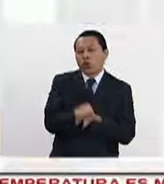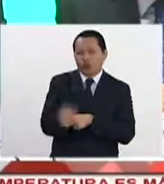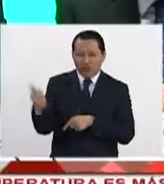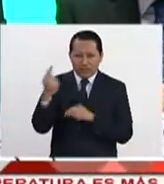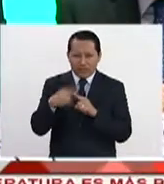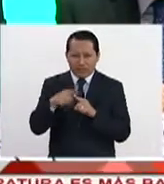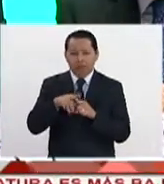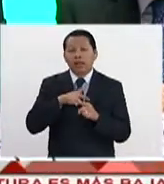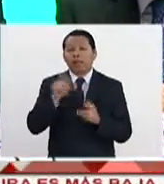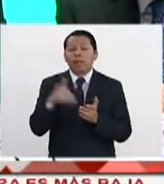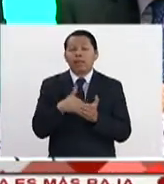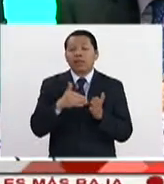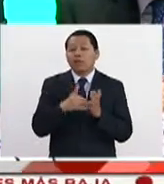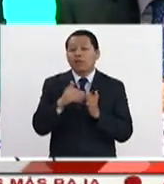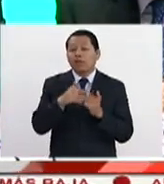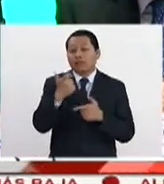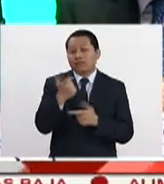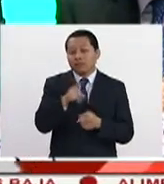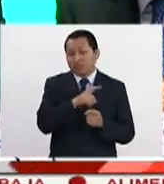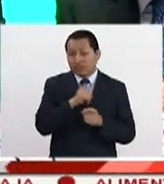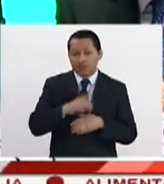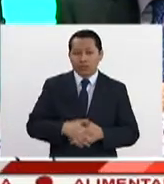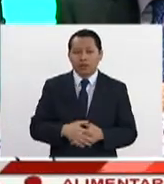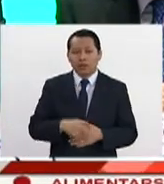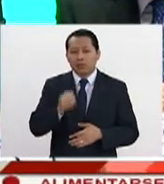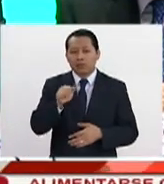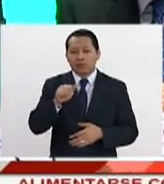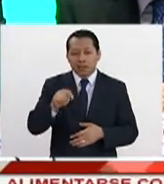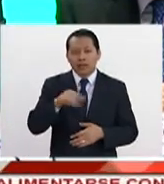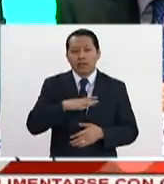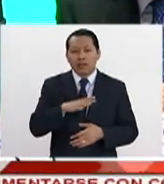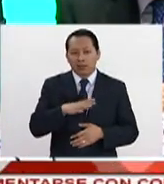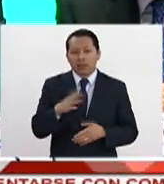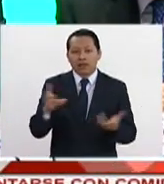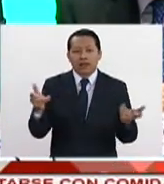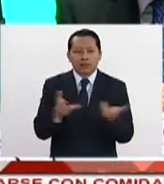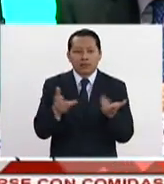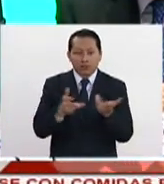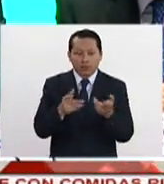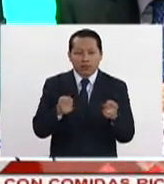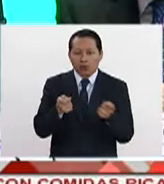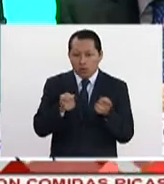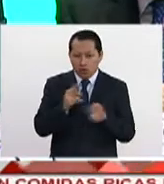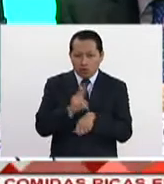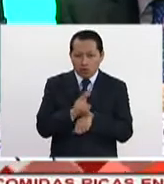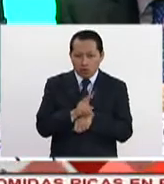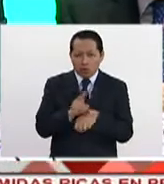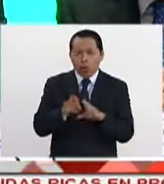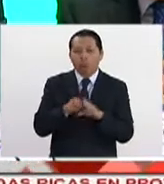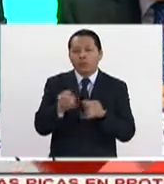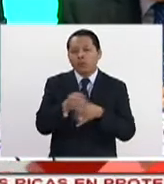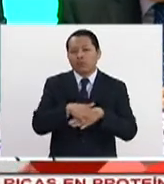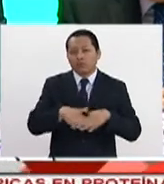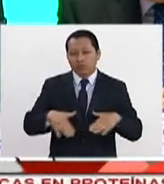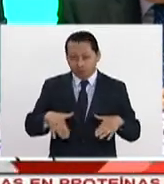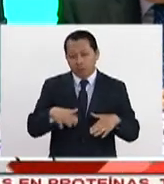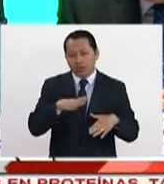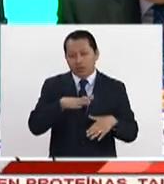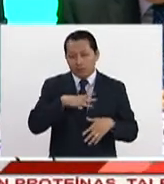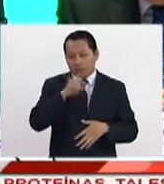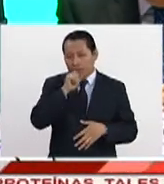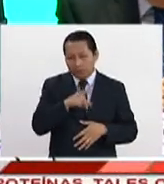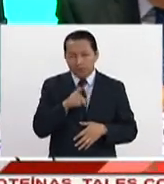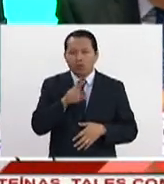recaudación de más de 1,000 millones de pesos. El SAT ha llevado a cabo acciones de control a partir de la información que se desprende de